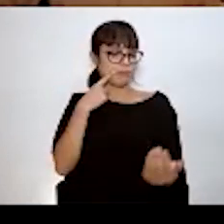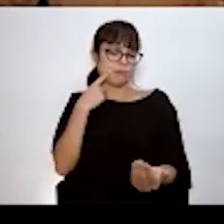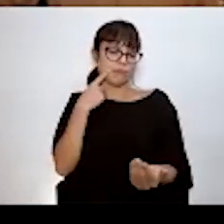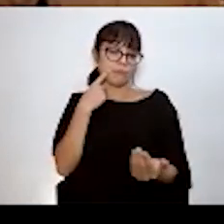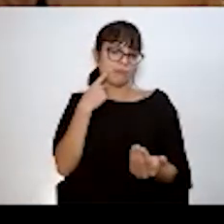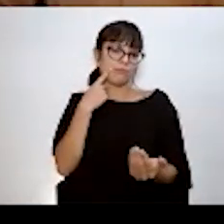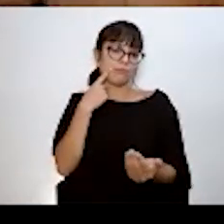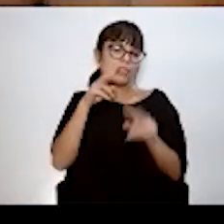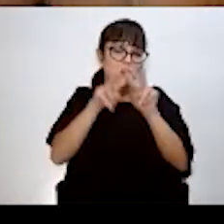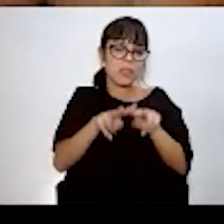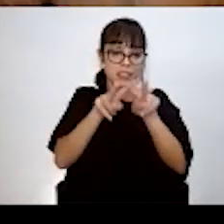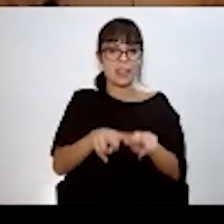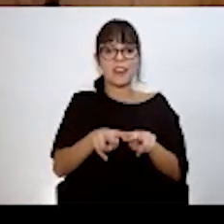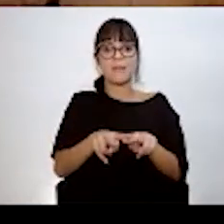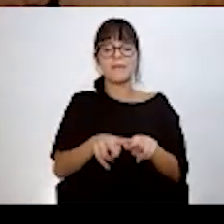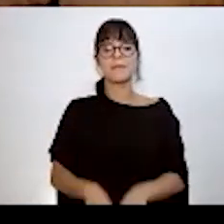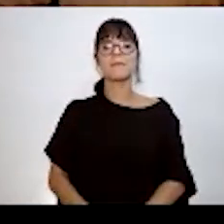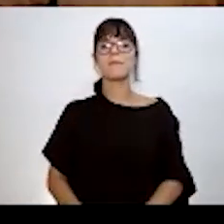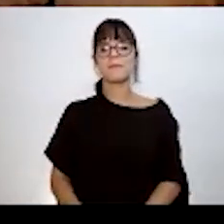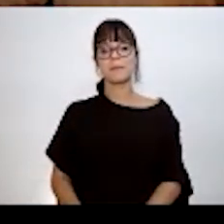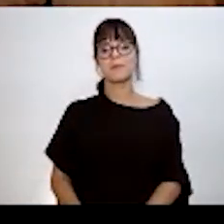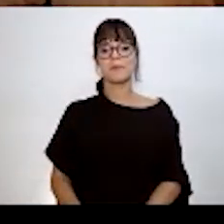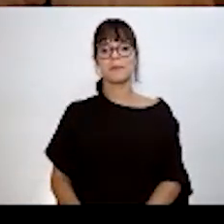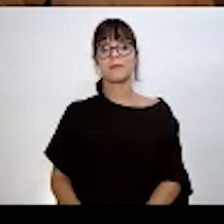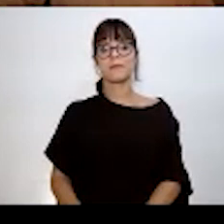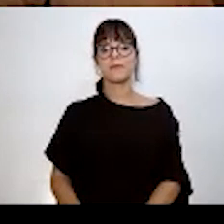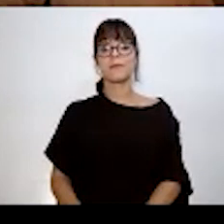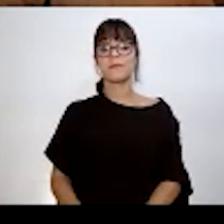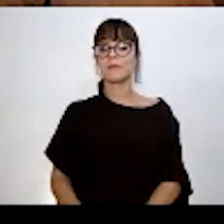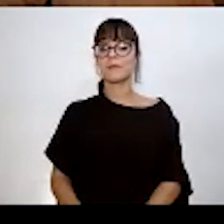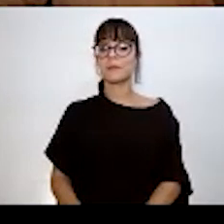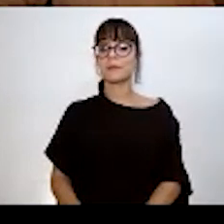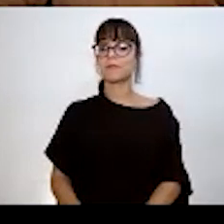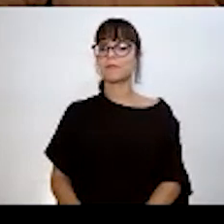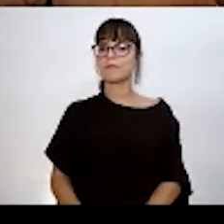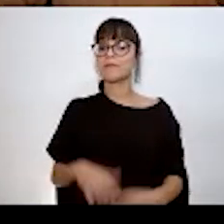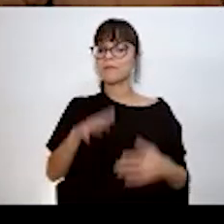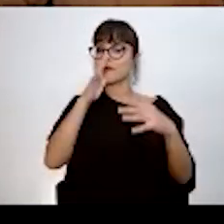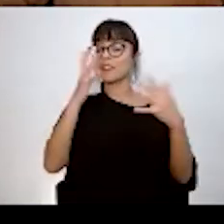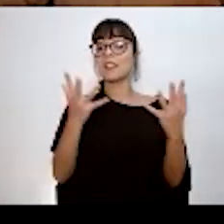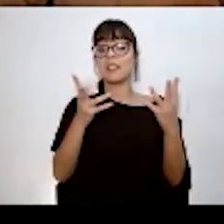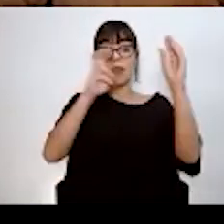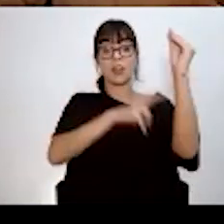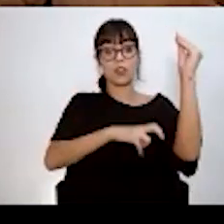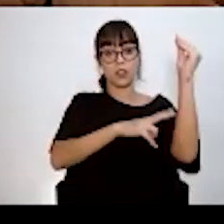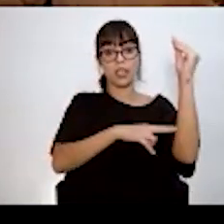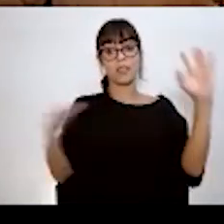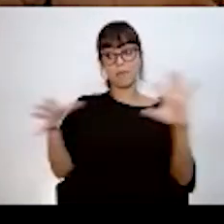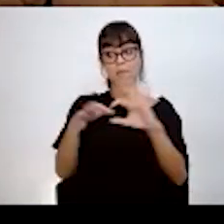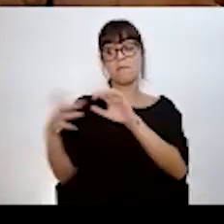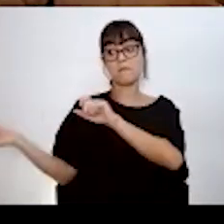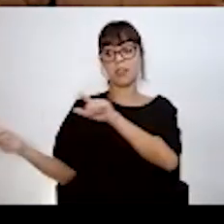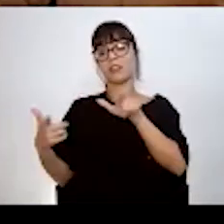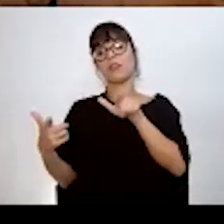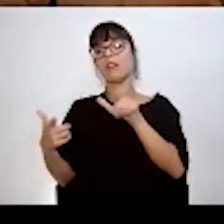no vamos a pensar, no tenemos que pensar, como sucede en la actualidad en las aproximaciones de arqueología de la migración, que llega mucha gente, posiblemente esté